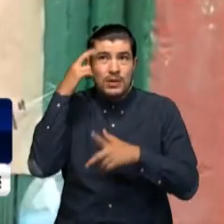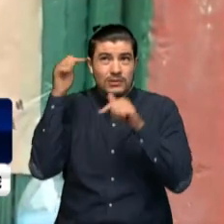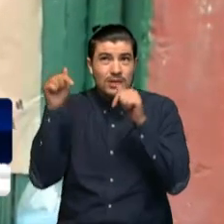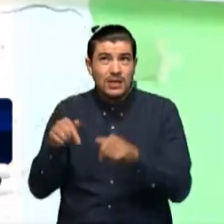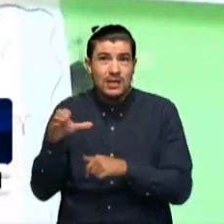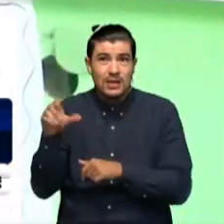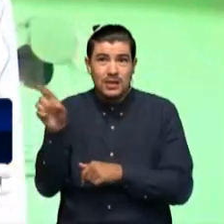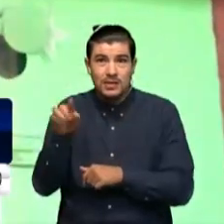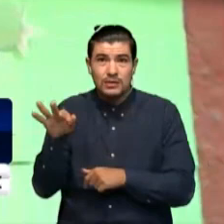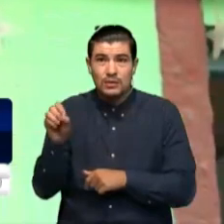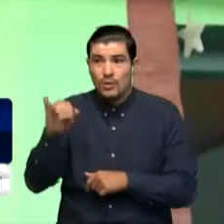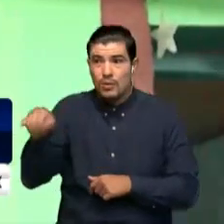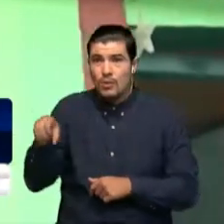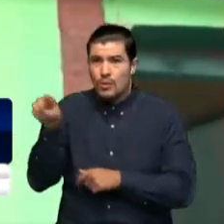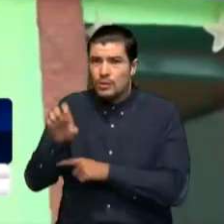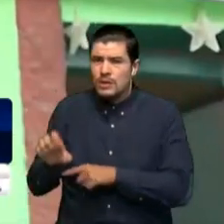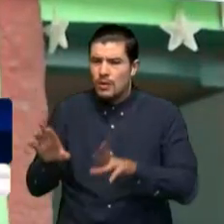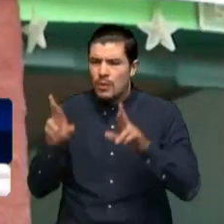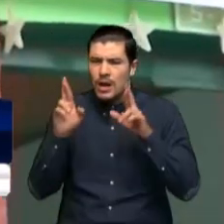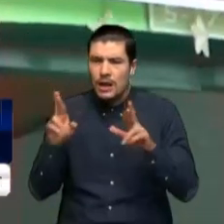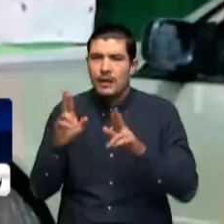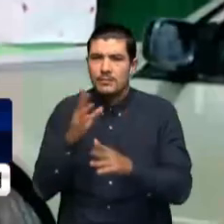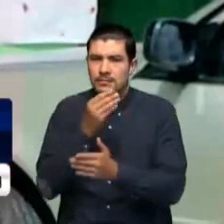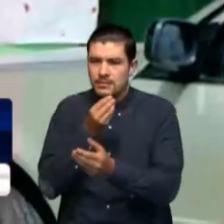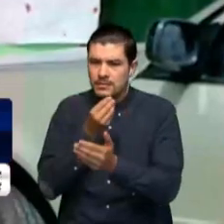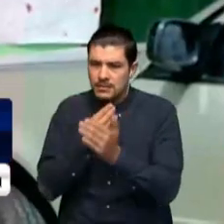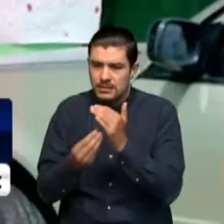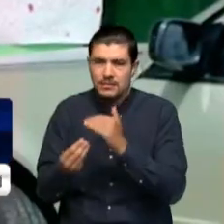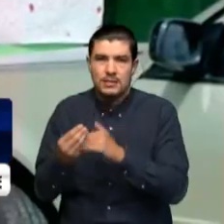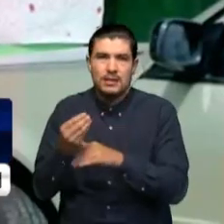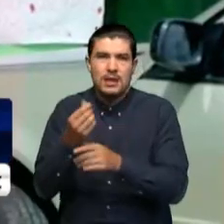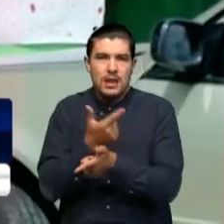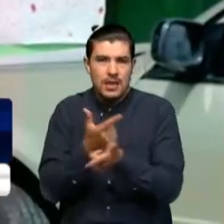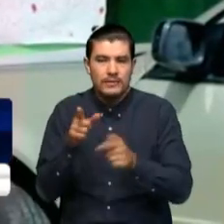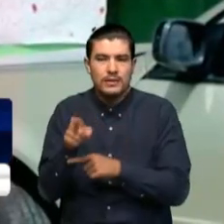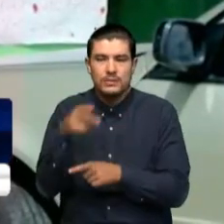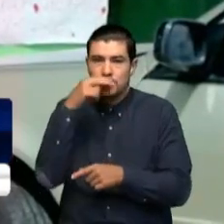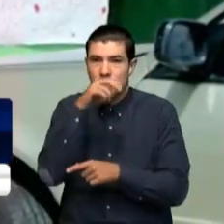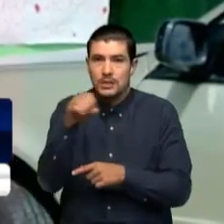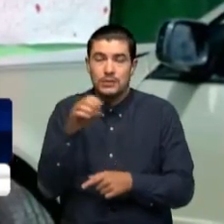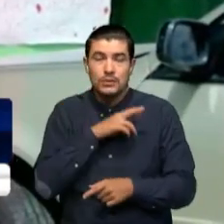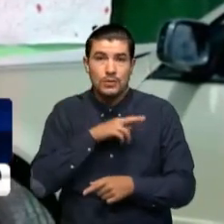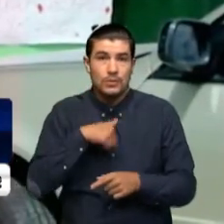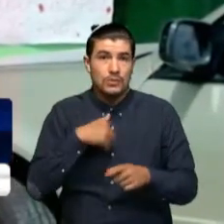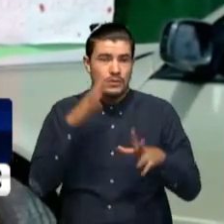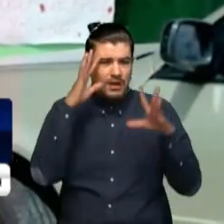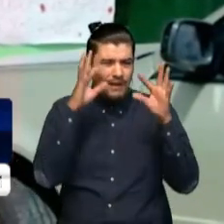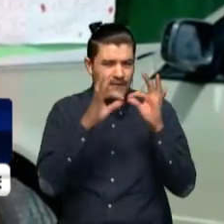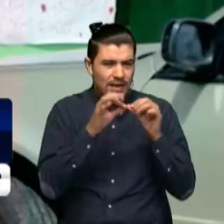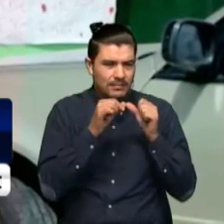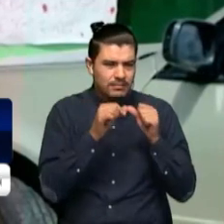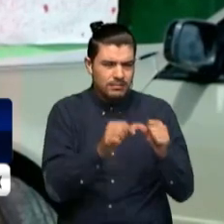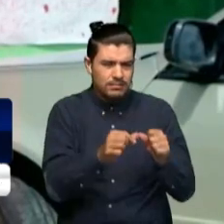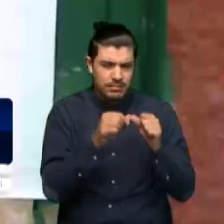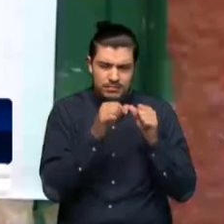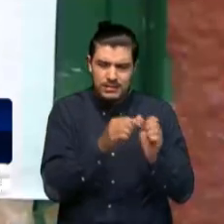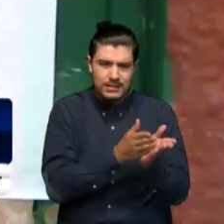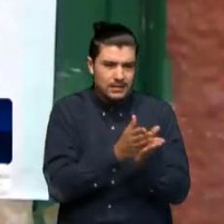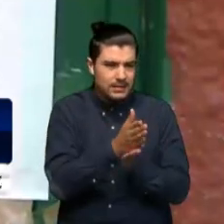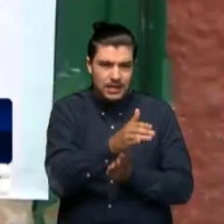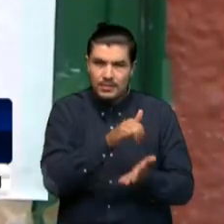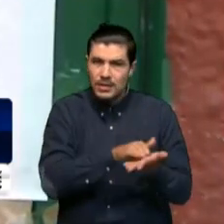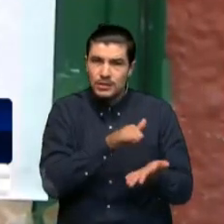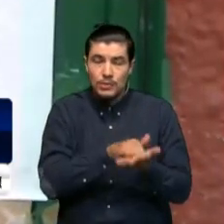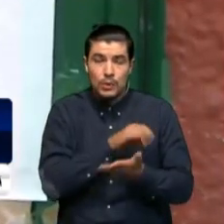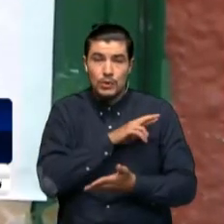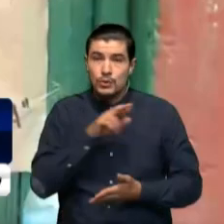sano y salvo a la libertad. La fe permanece intacta y nosotros esperamos, como todos los familiares y